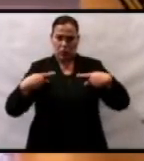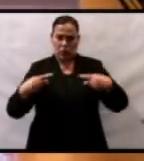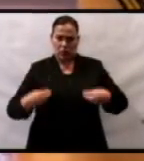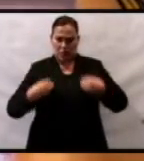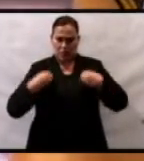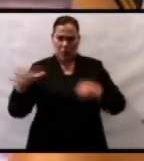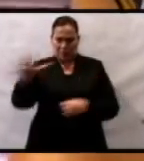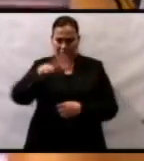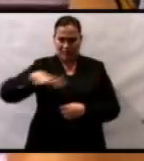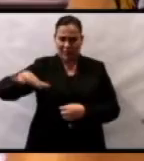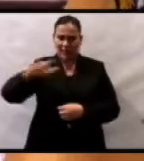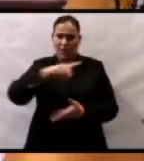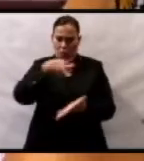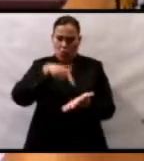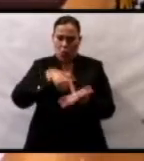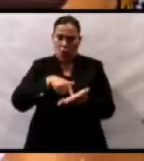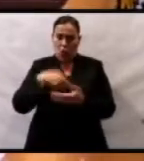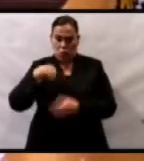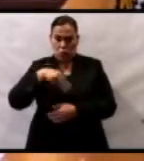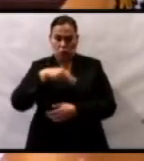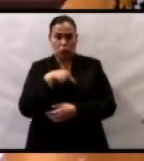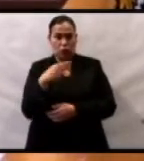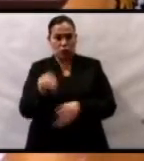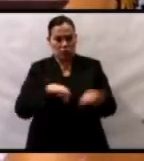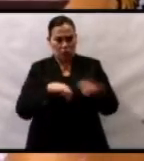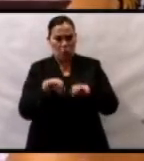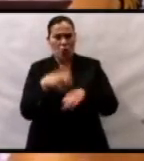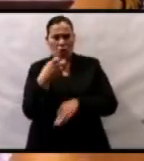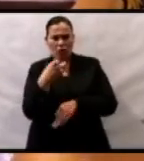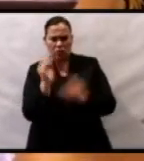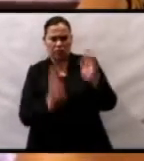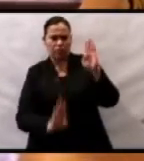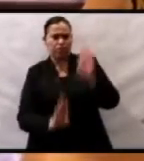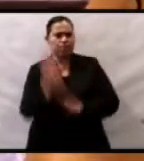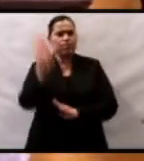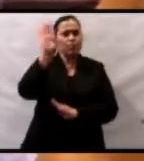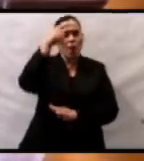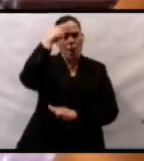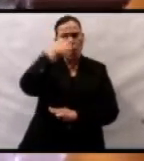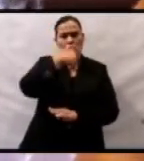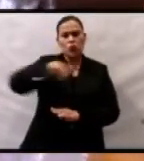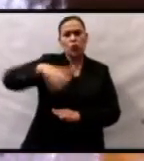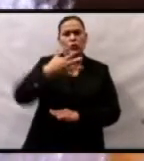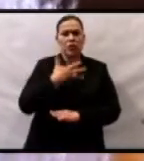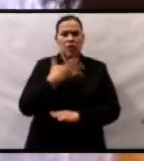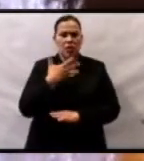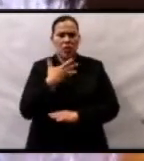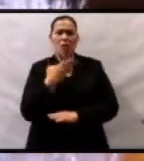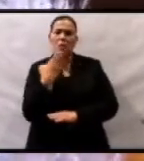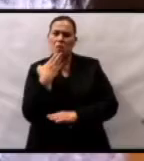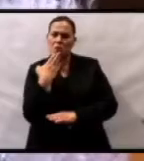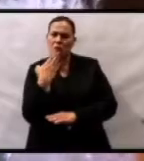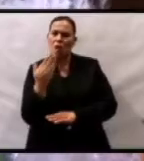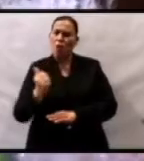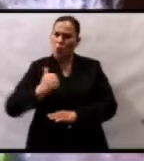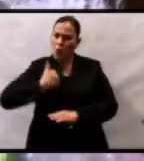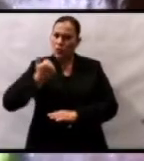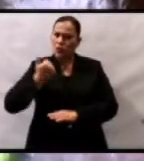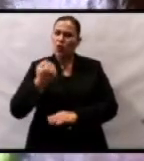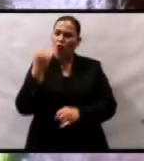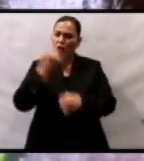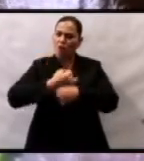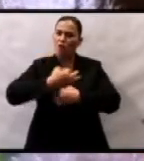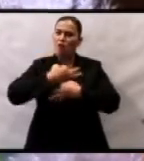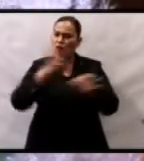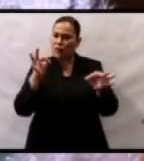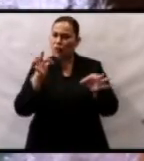actores políticos sobre nuestro trabajo nos catapultó para tener una de las mejores gestiones de información y respuesta